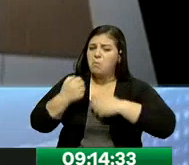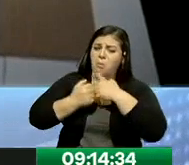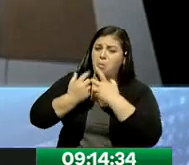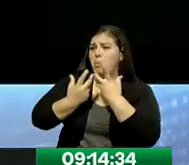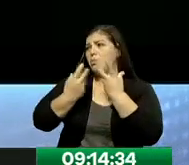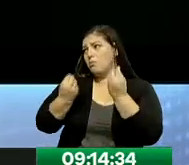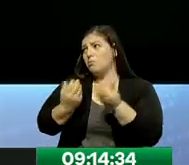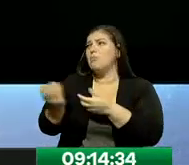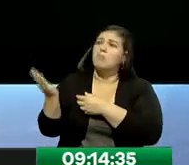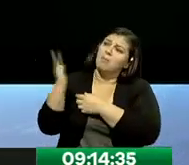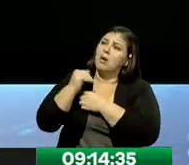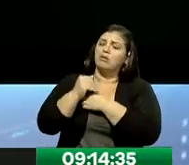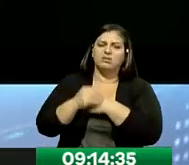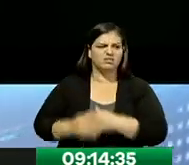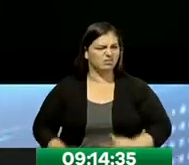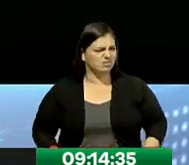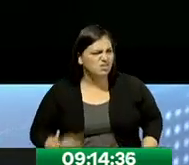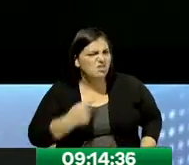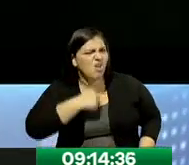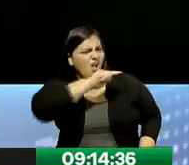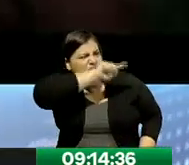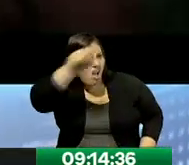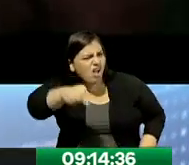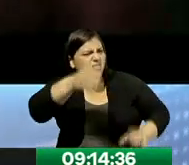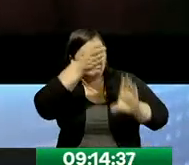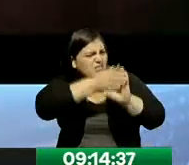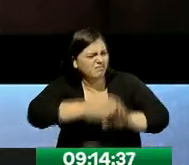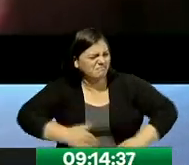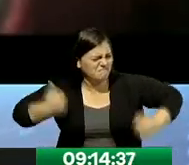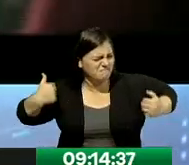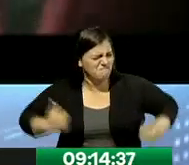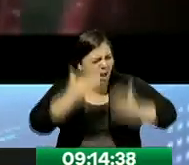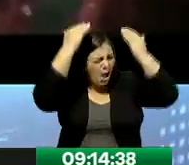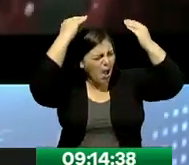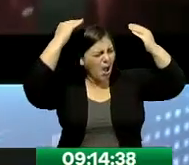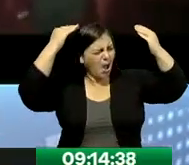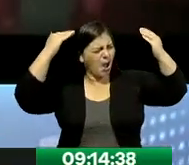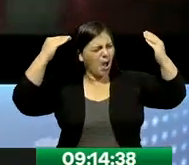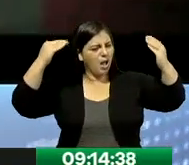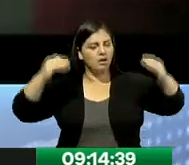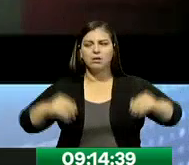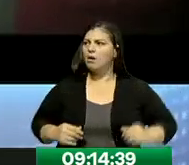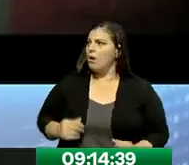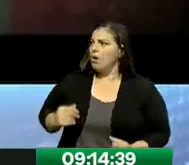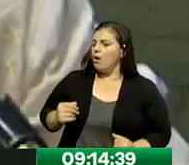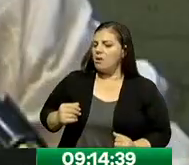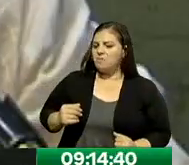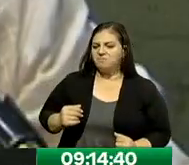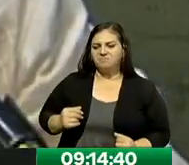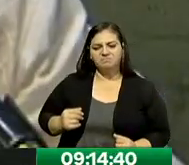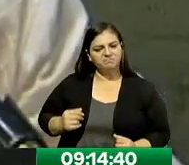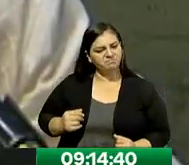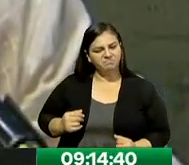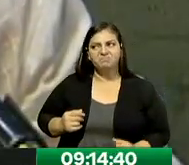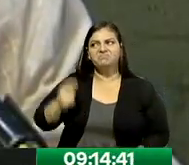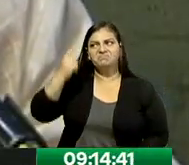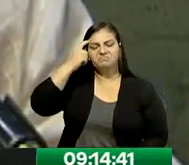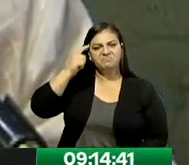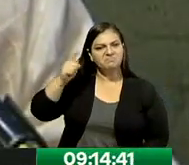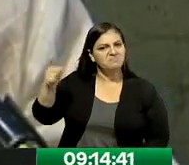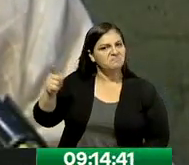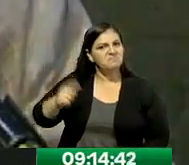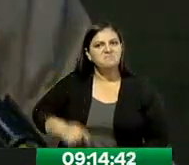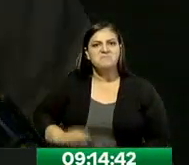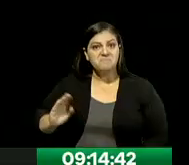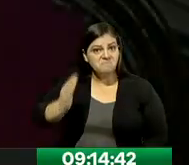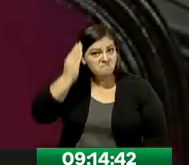ayuda profesional, y si esa persona se niega, indudablemente hay un refrán que dice que el que